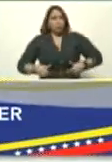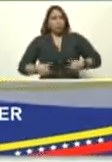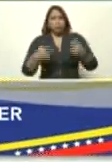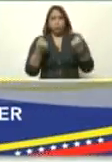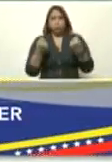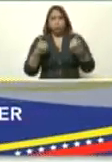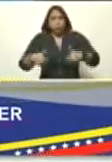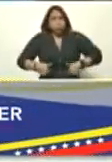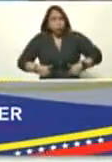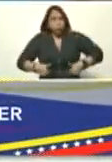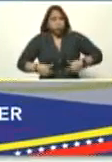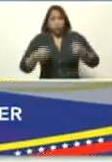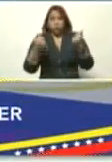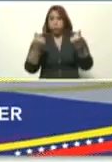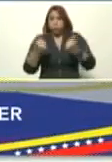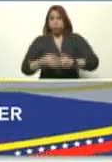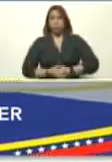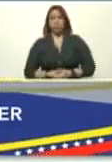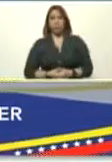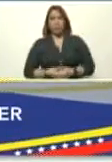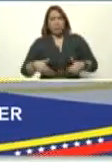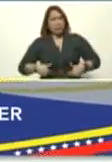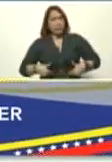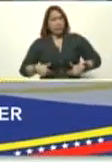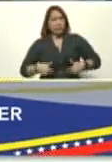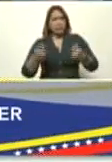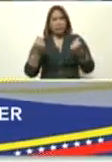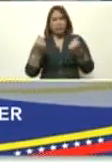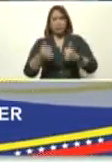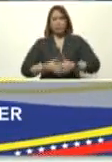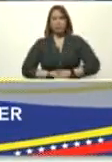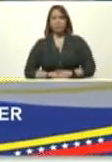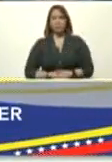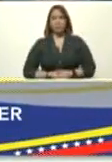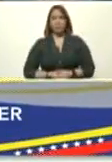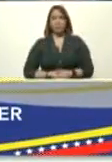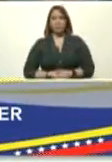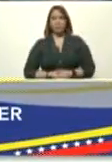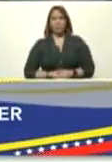la parimos, la parimos.